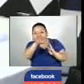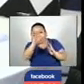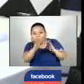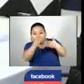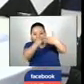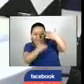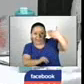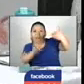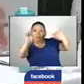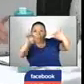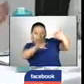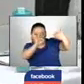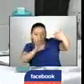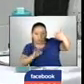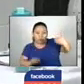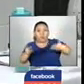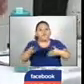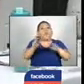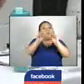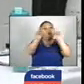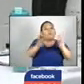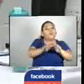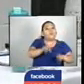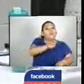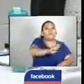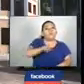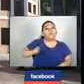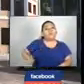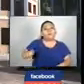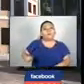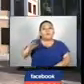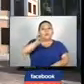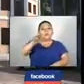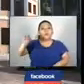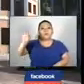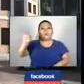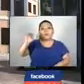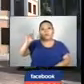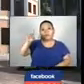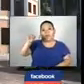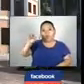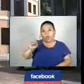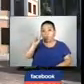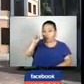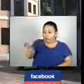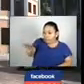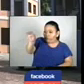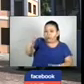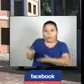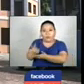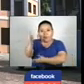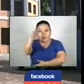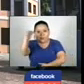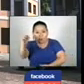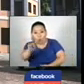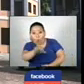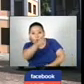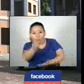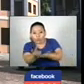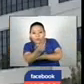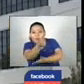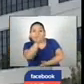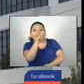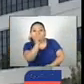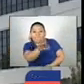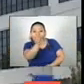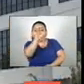listado elaborado por la Federación de Abogados de El Salvador, FEDAES, uno de la Universidad de El Salvador, uno de las universidades